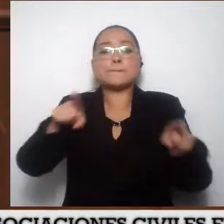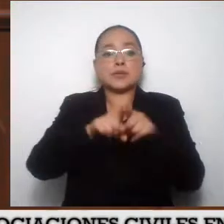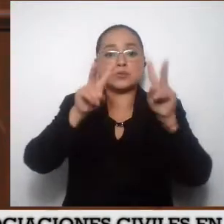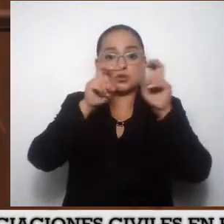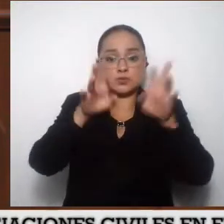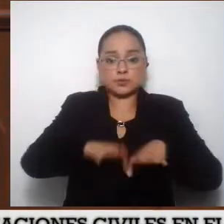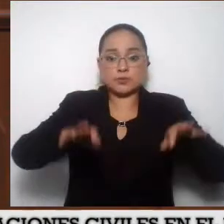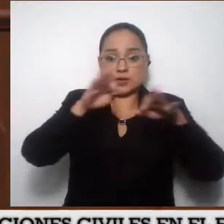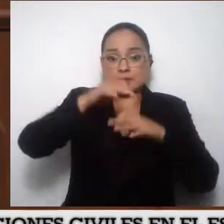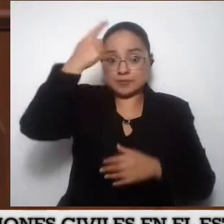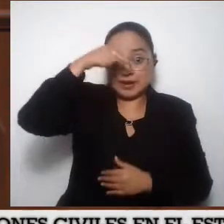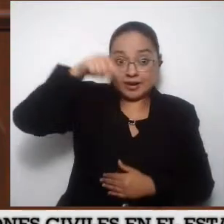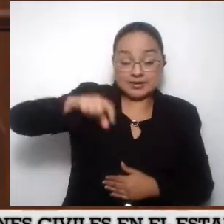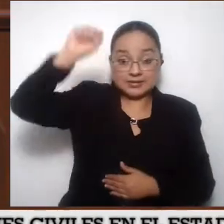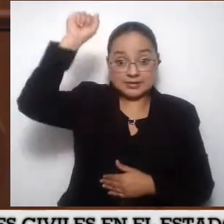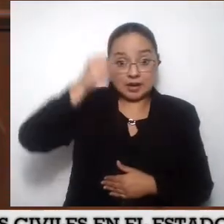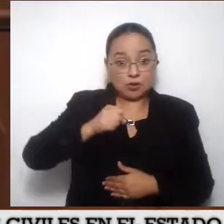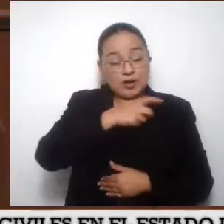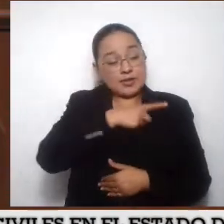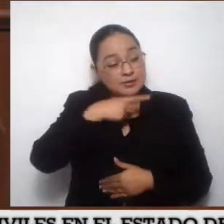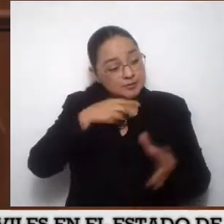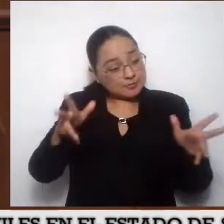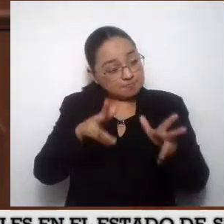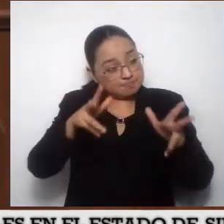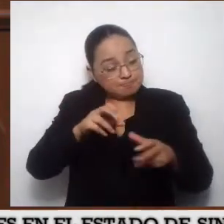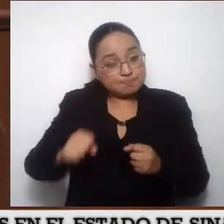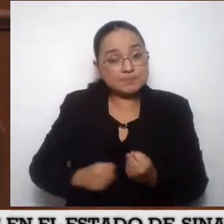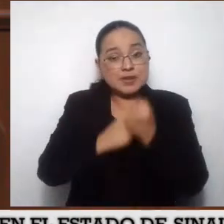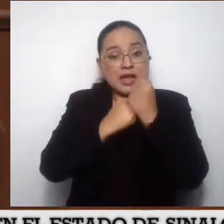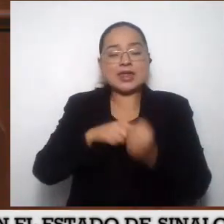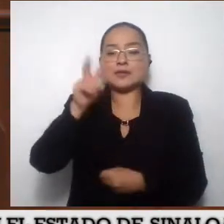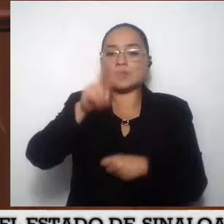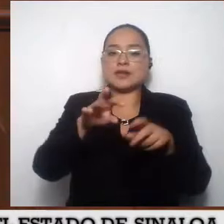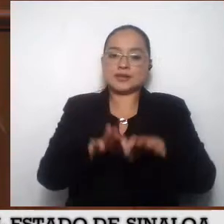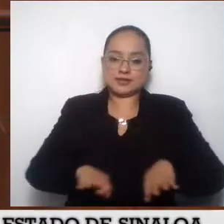Sinaloa. Muy importante.